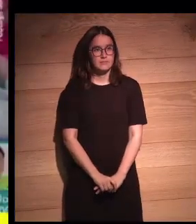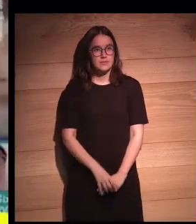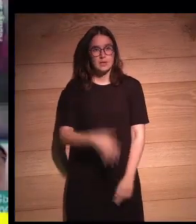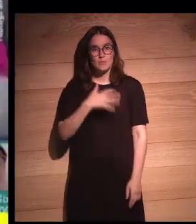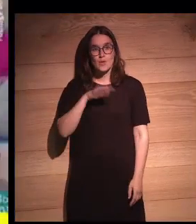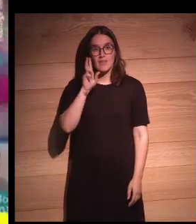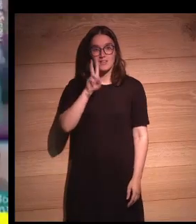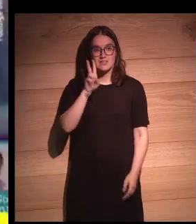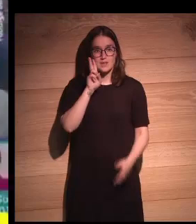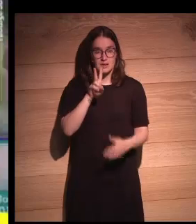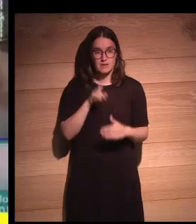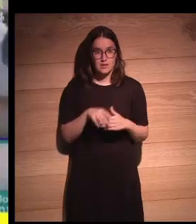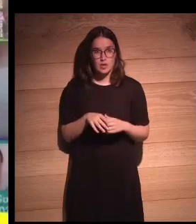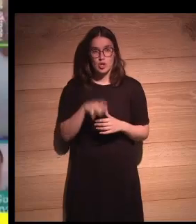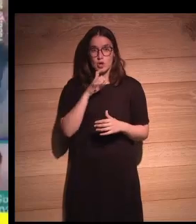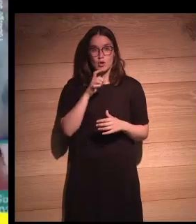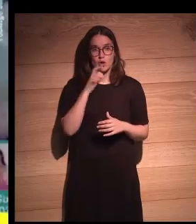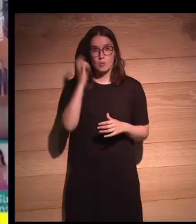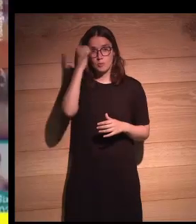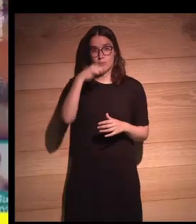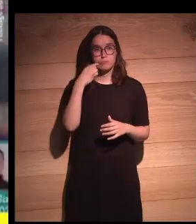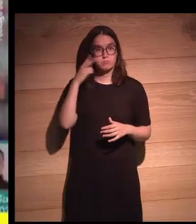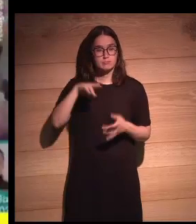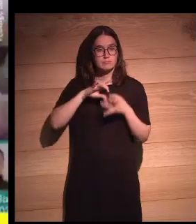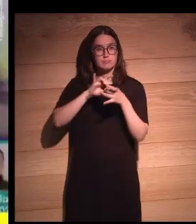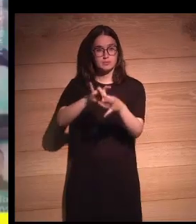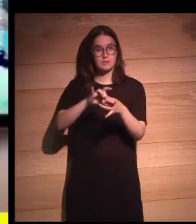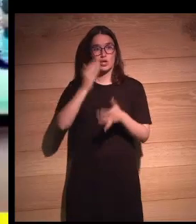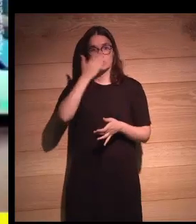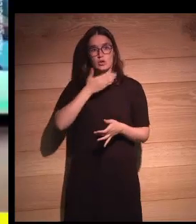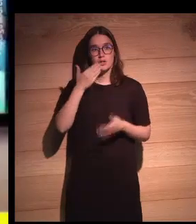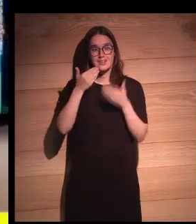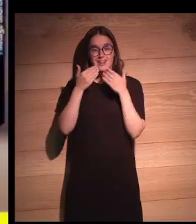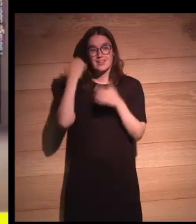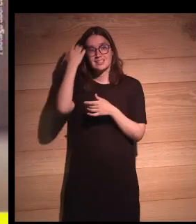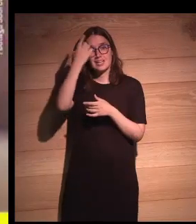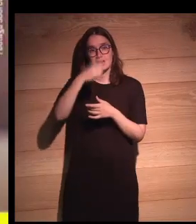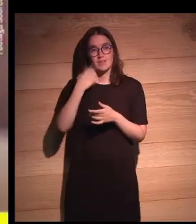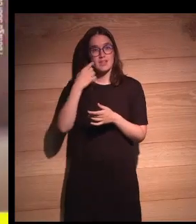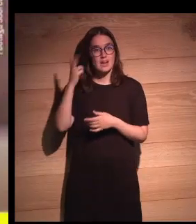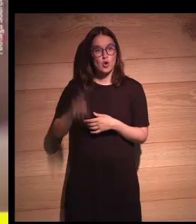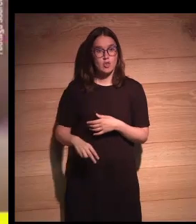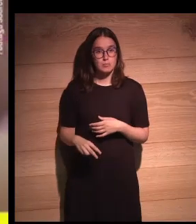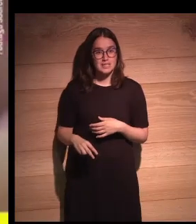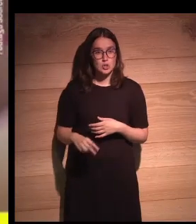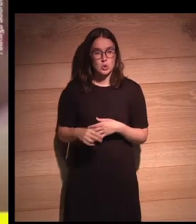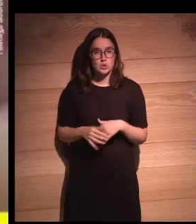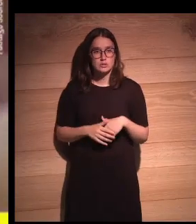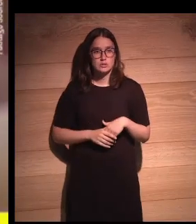Aquí podéis ver cómo lo reconocen a los niños en las escuelas a través de reconocimiento facial.